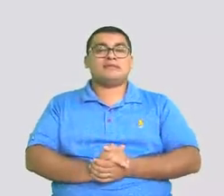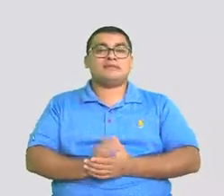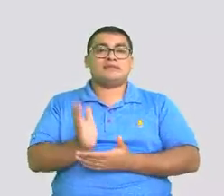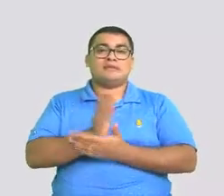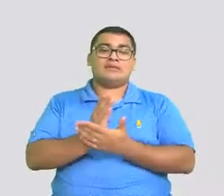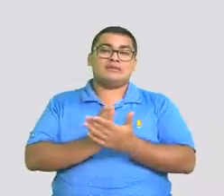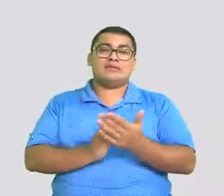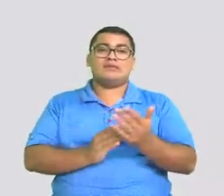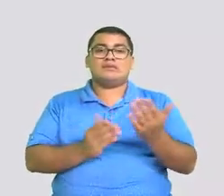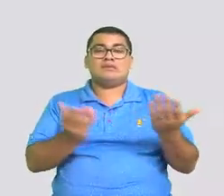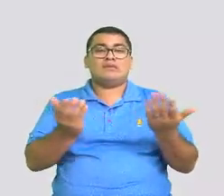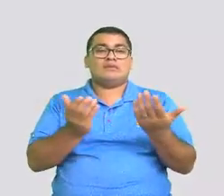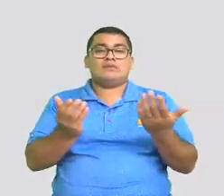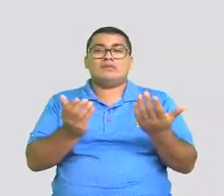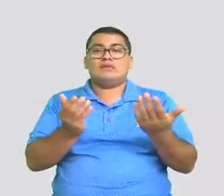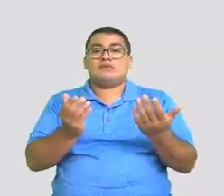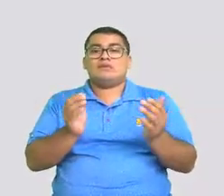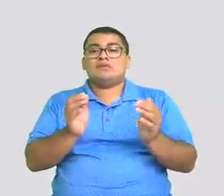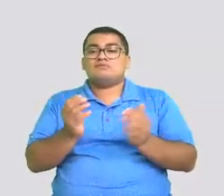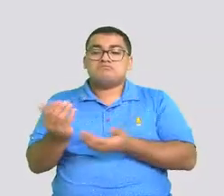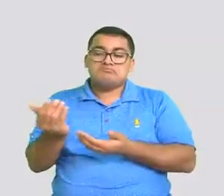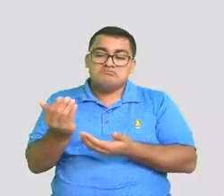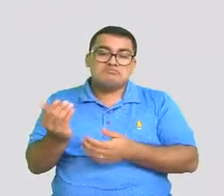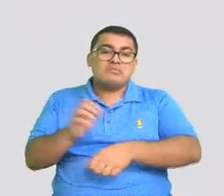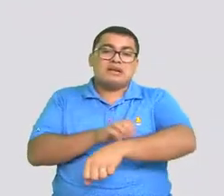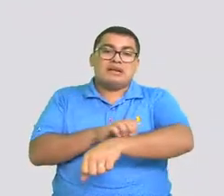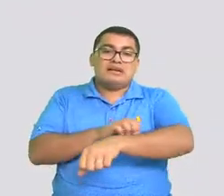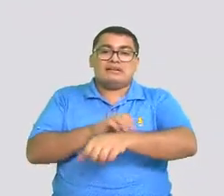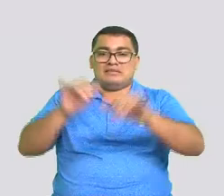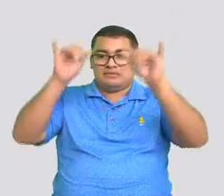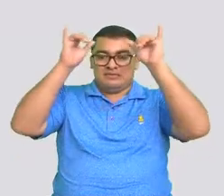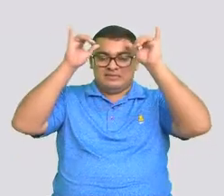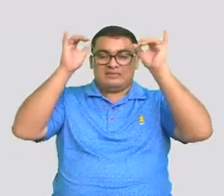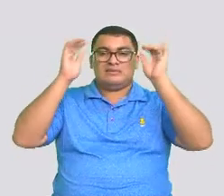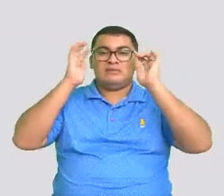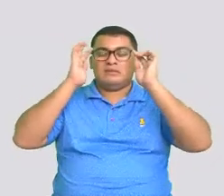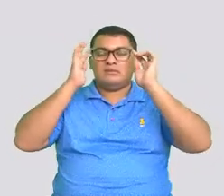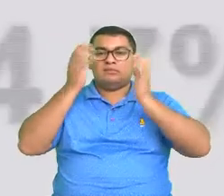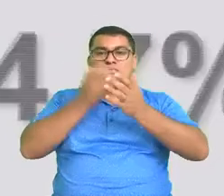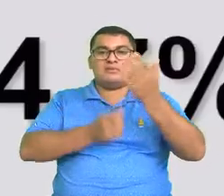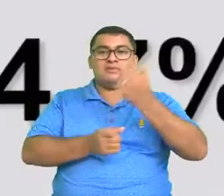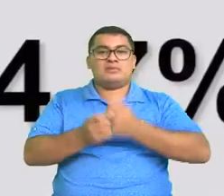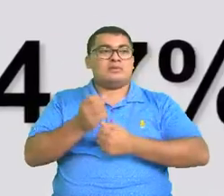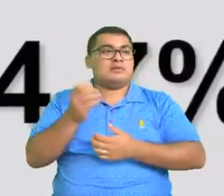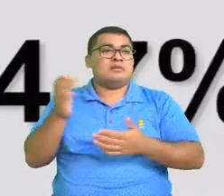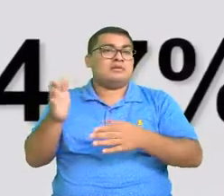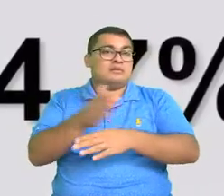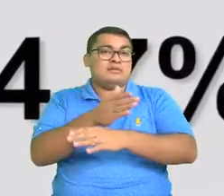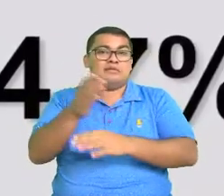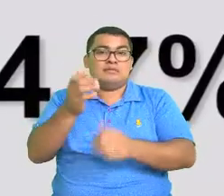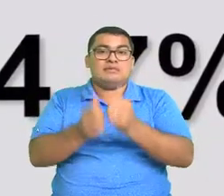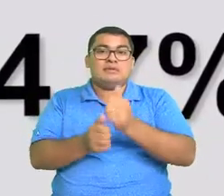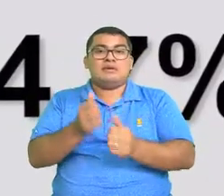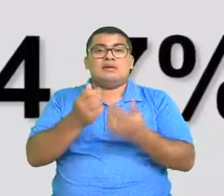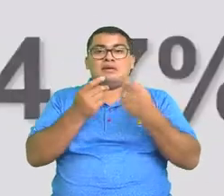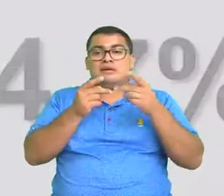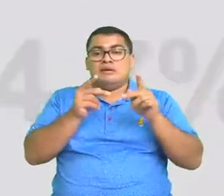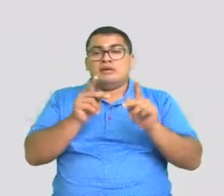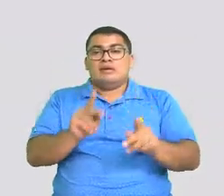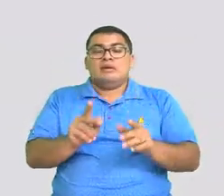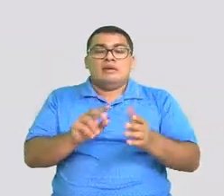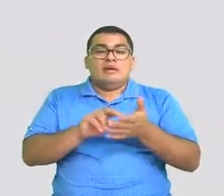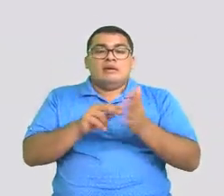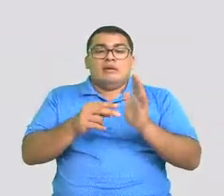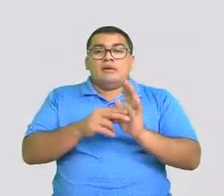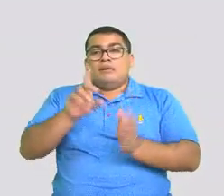tener esa alergia a la proteína de la leche de vaca. No todos expresan ese tipo de problema, ¿verdad? Pero no tiene que ser